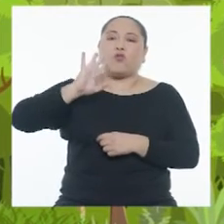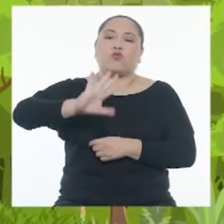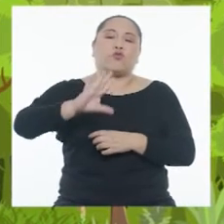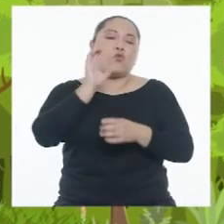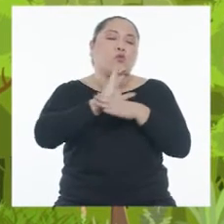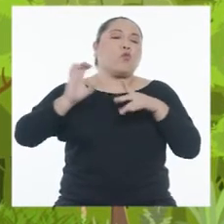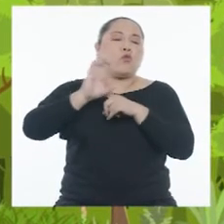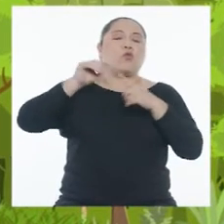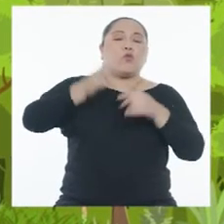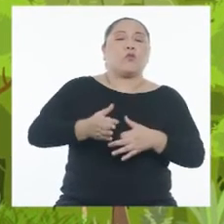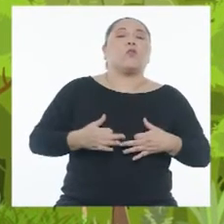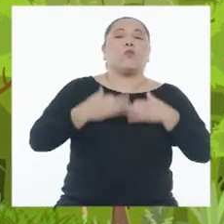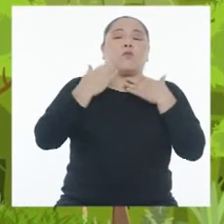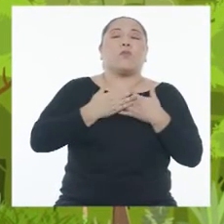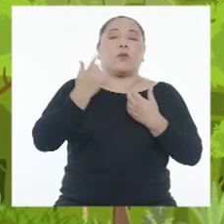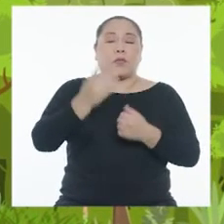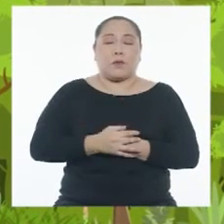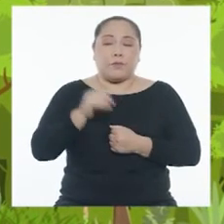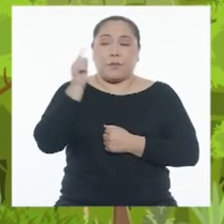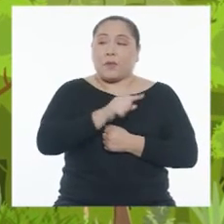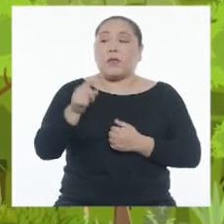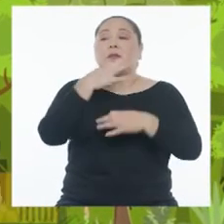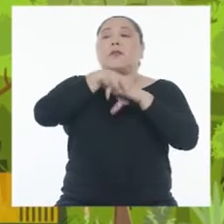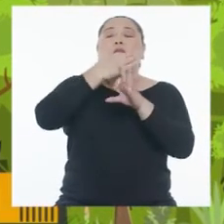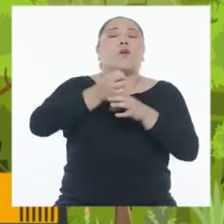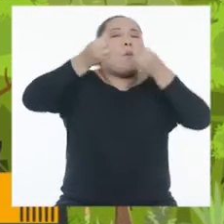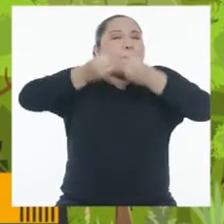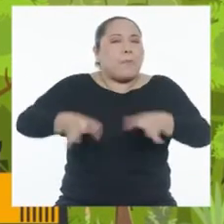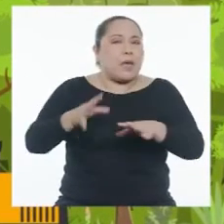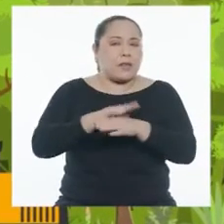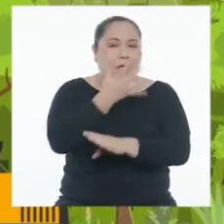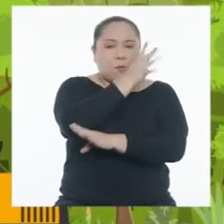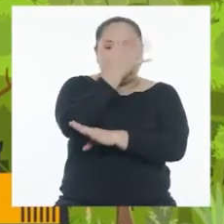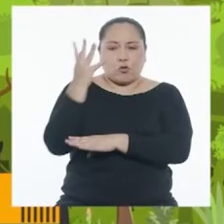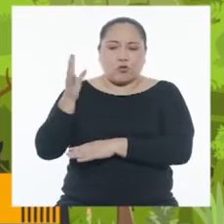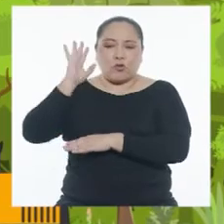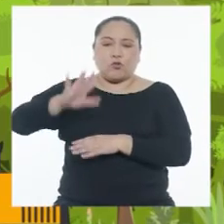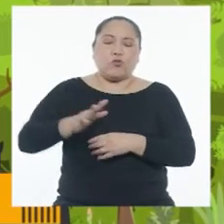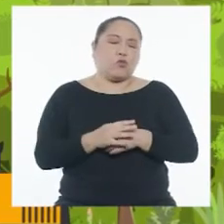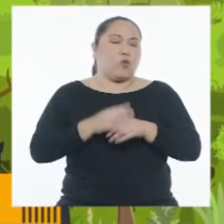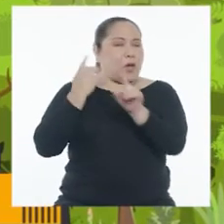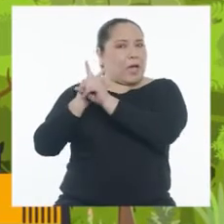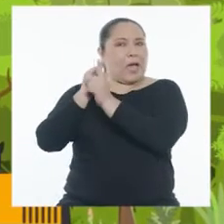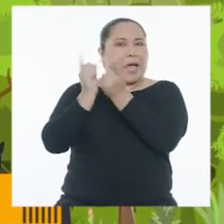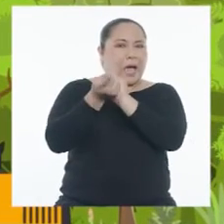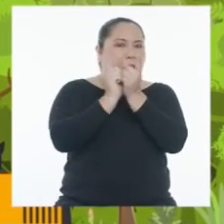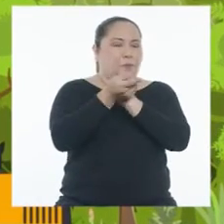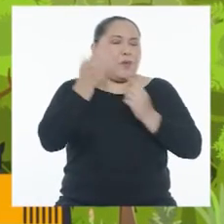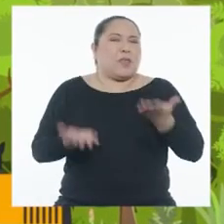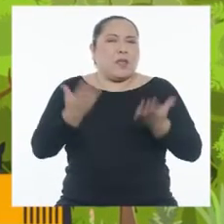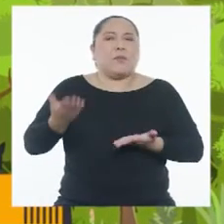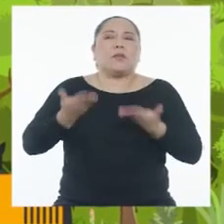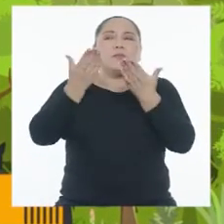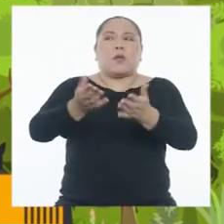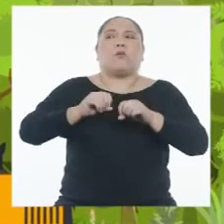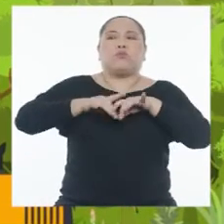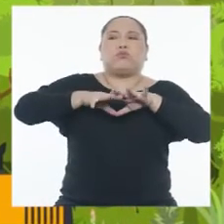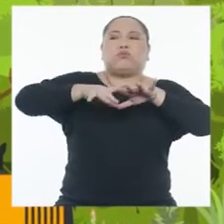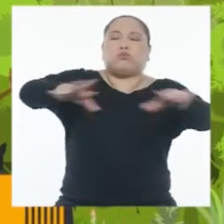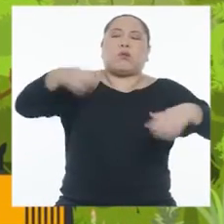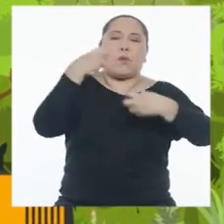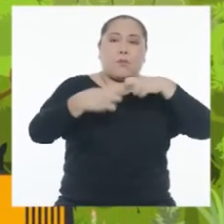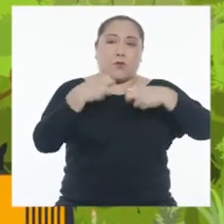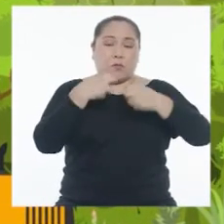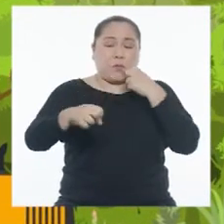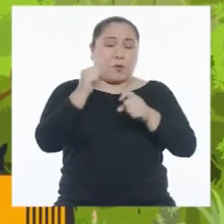su cultura y modo de vida. En ese sentido, la pérdida de los bosques y su biodiversidad podría generar la